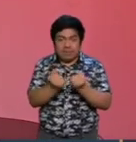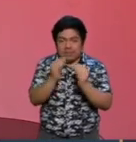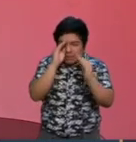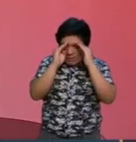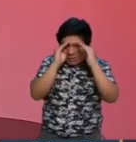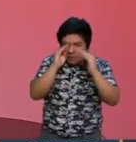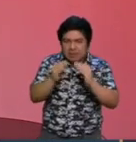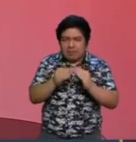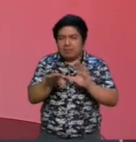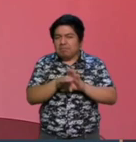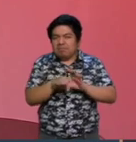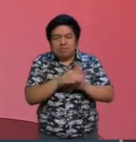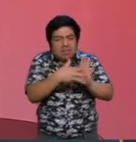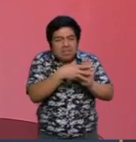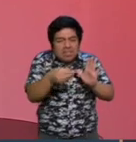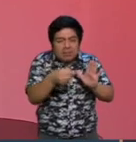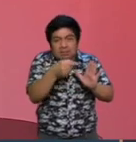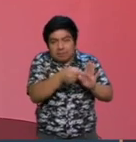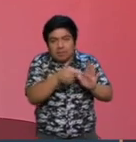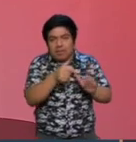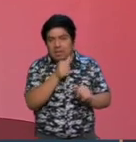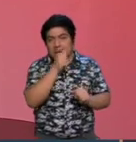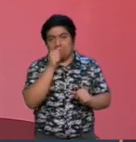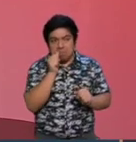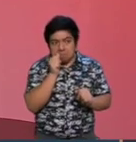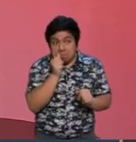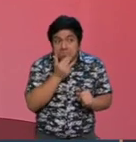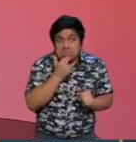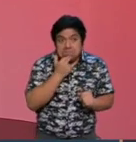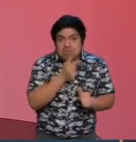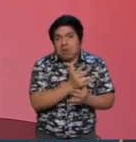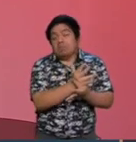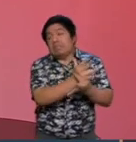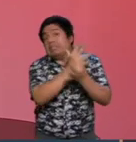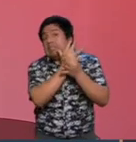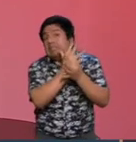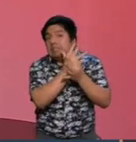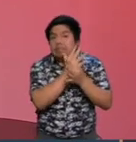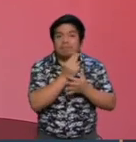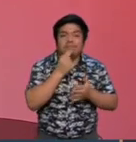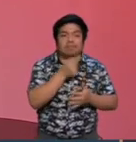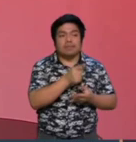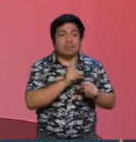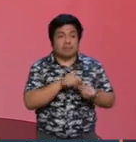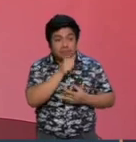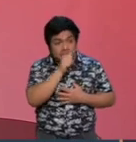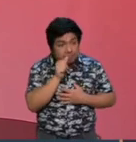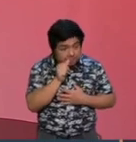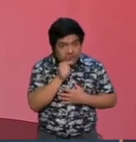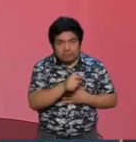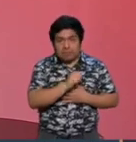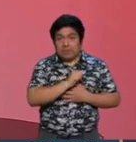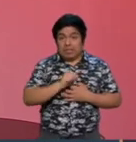es replicar este esquema que ha funcionado o que argumentan que ha funcionado en Benito Juárez, en donde la